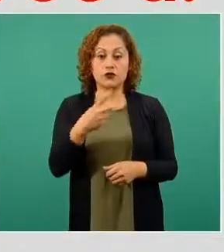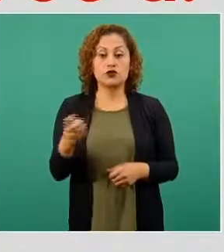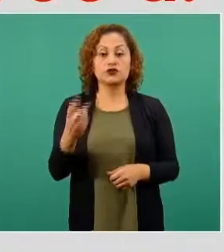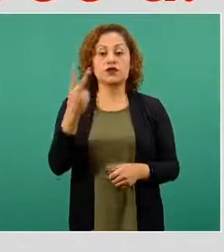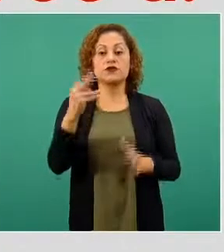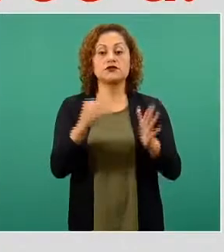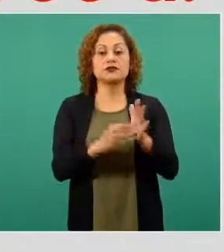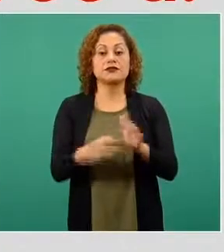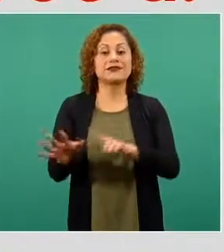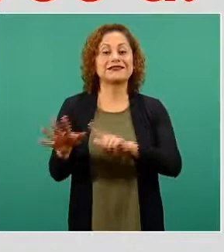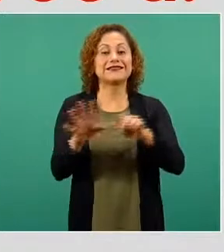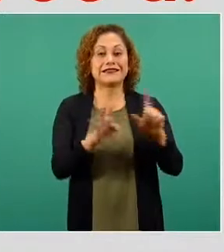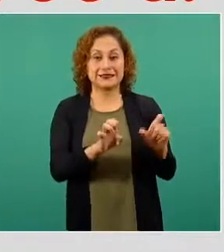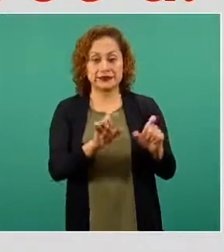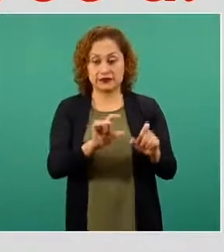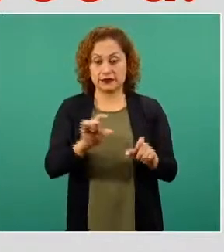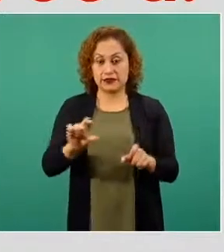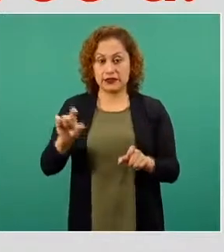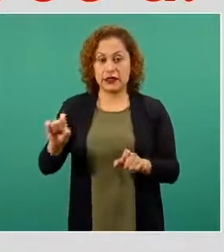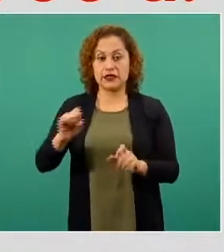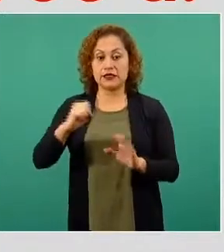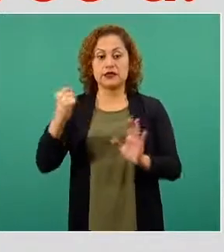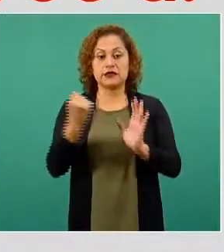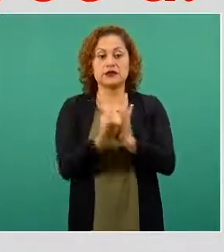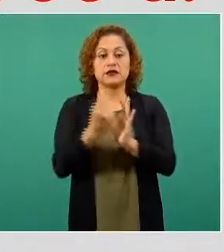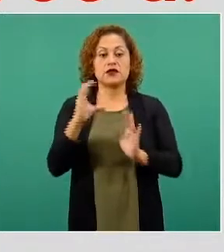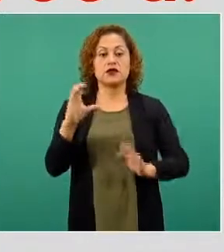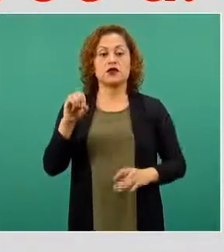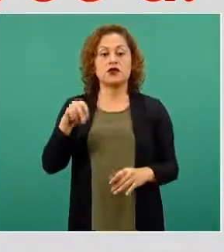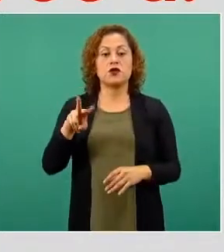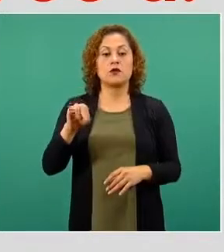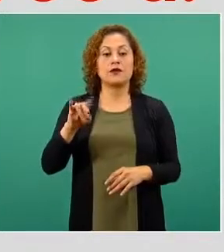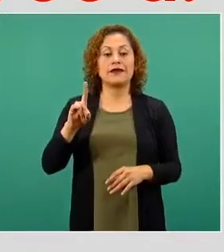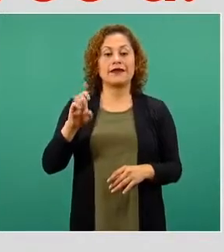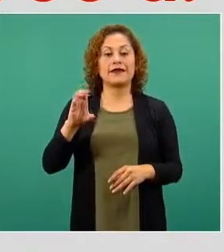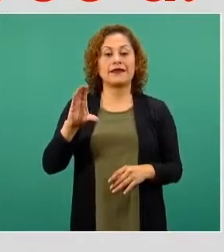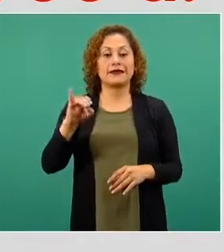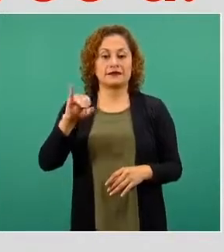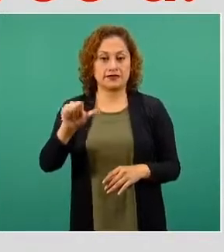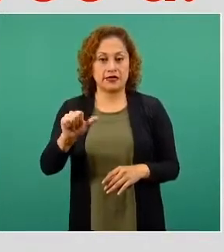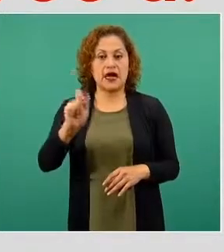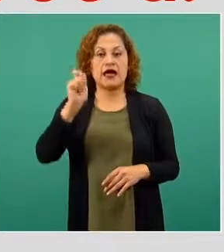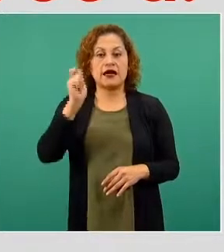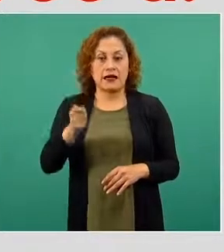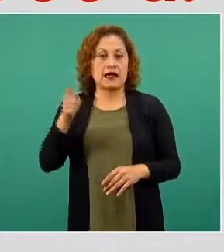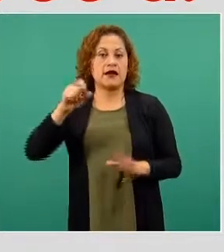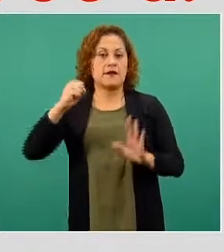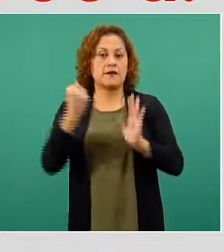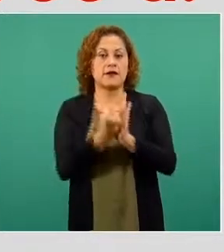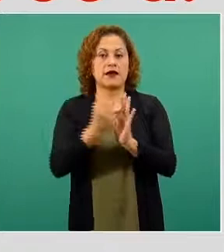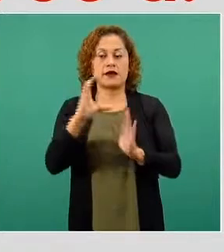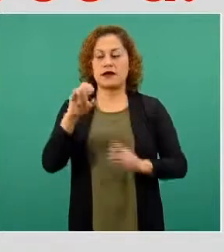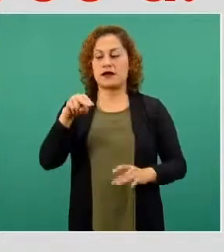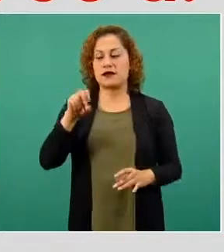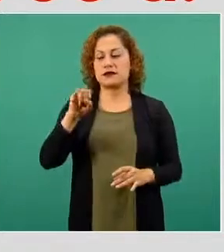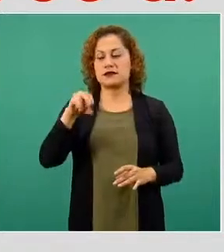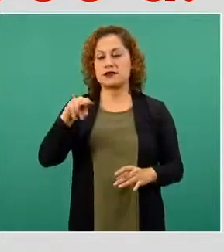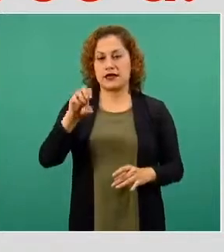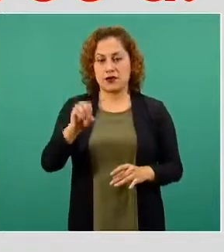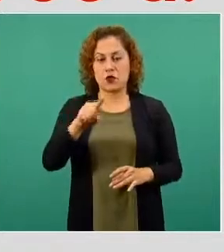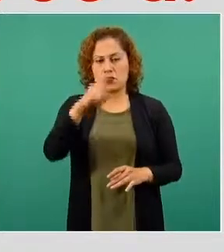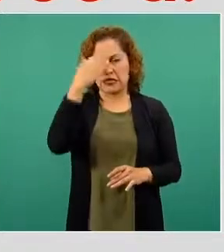2.700 dosis de la vacuna Convidecia. Este es el nombre de la vacuna que produce CanSino, una de las 2 vacunas que